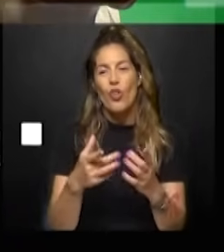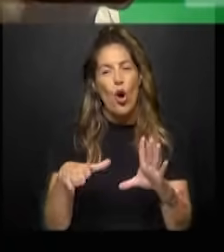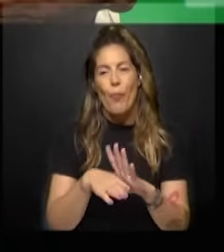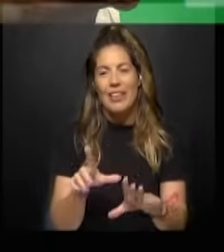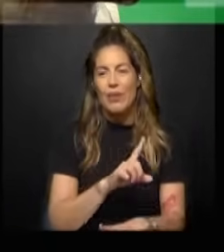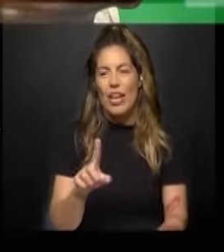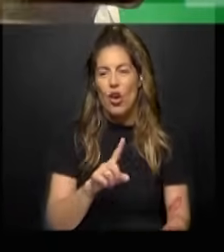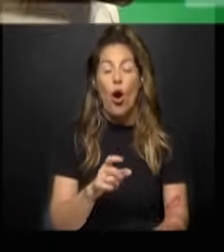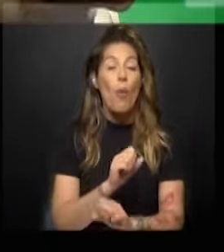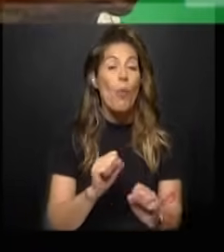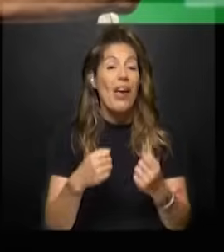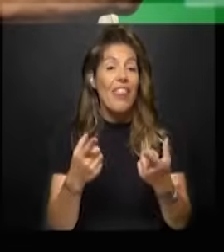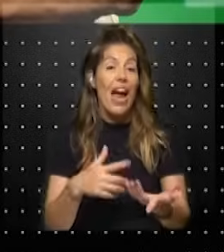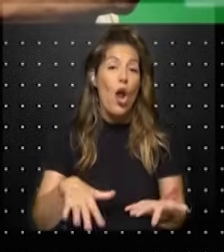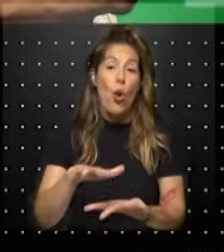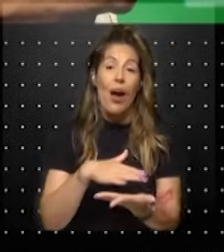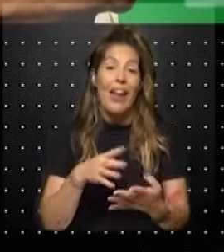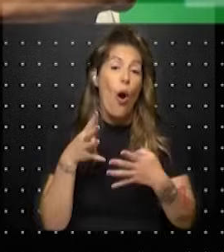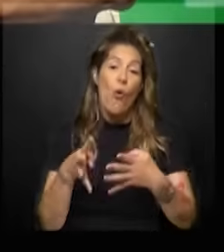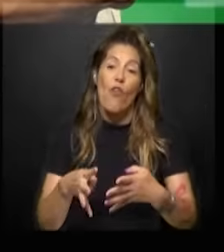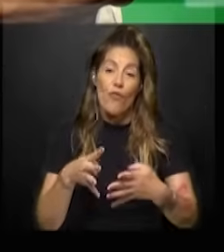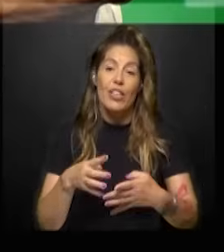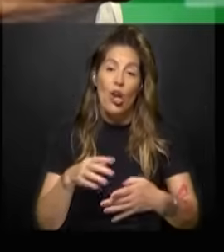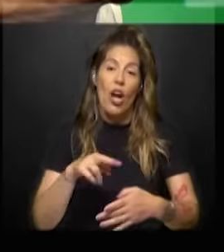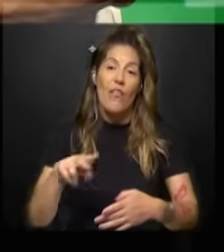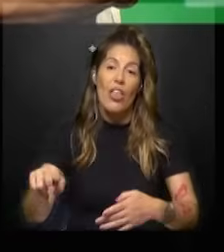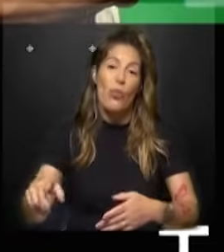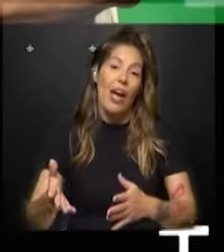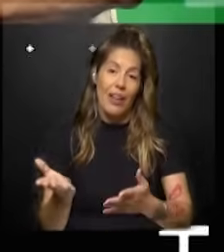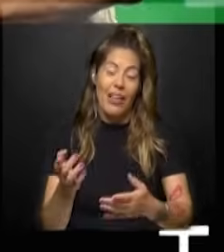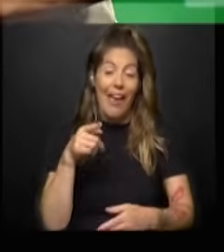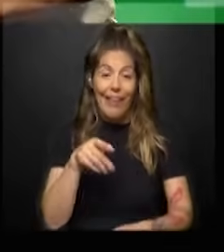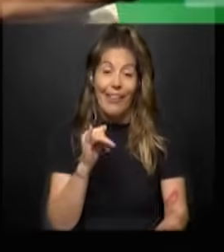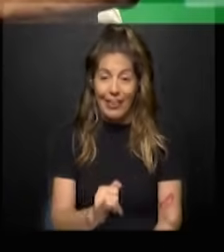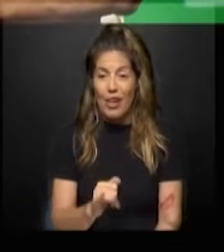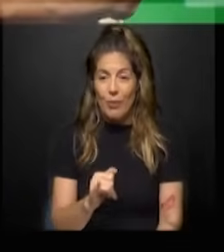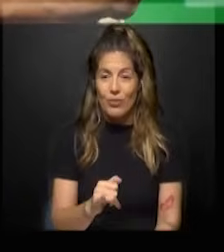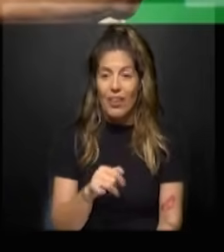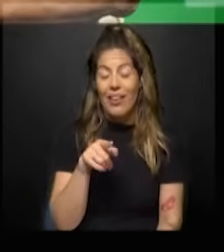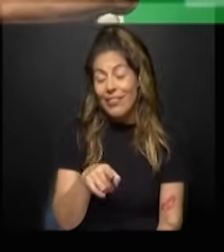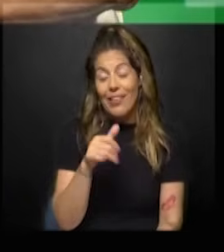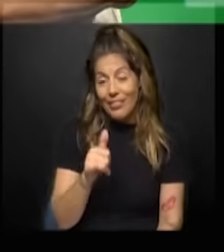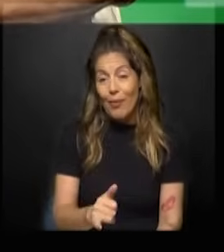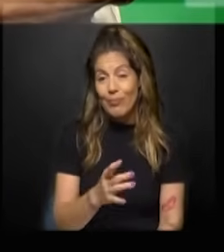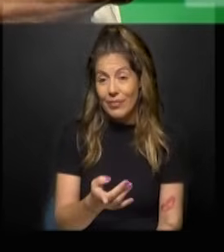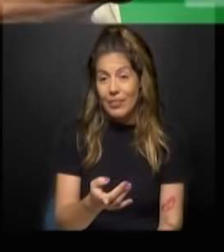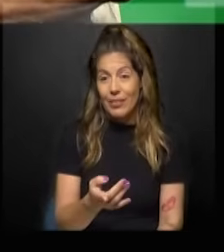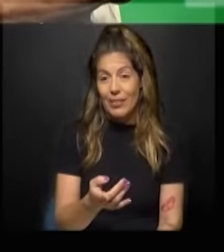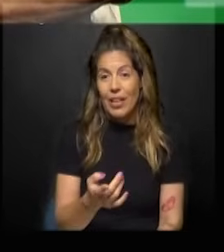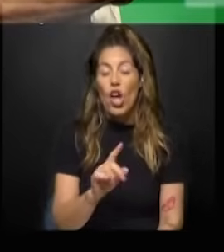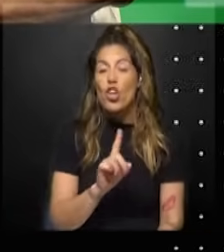puede dar lugar a un conflicto que durará mucho tiempo. Ahí lo tenemos. Y ahí lo estamos teniendo.